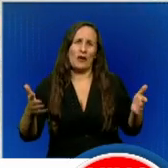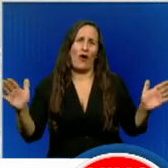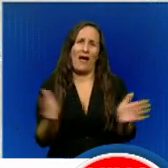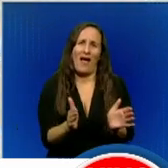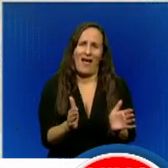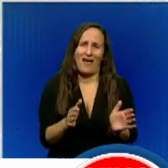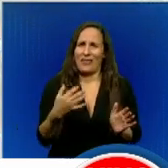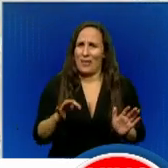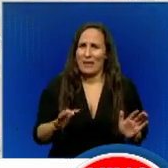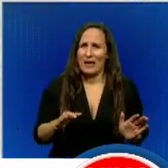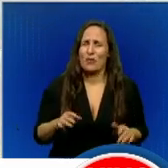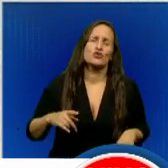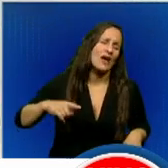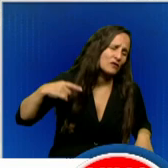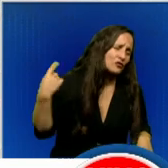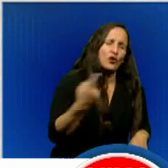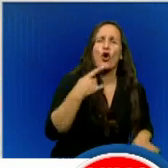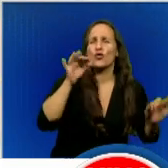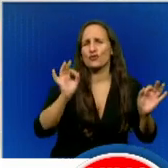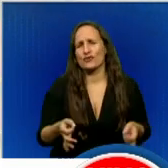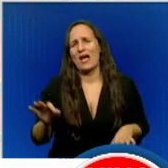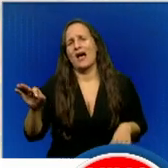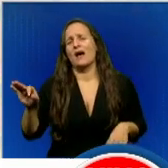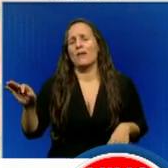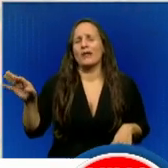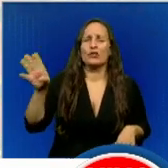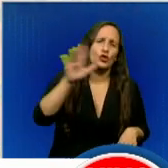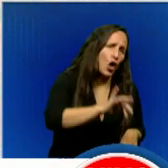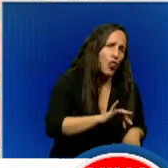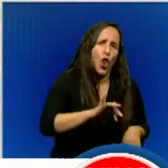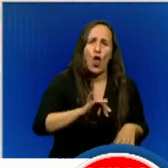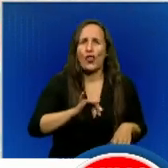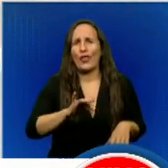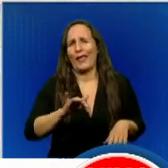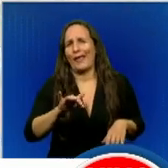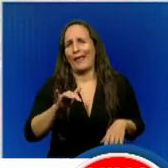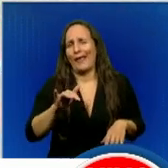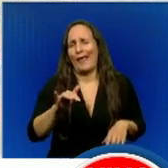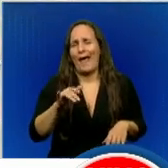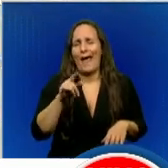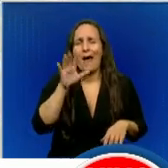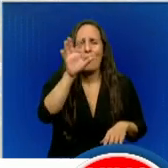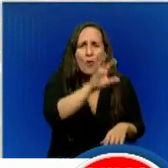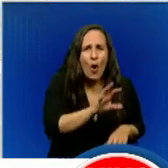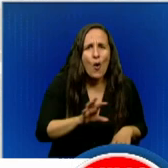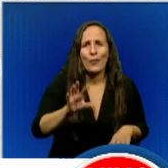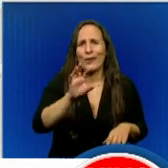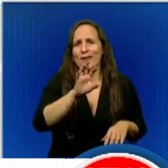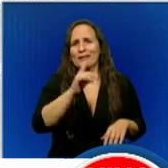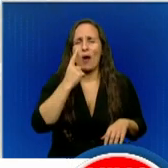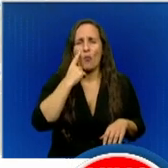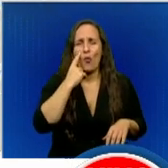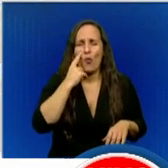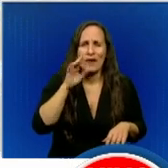este esto lo escuchamos todo seguramente todos los días en todo el ámbito de las provincias y en cada